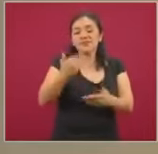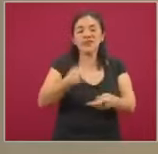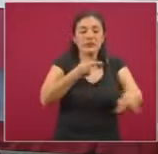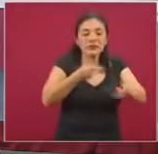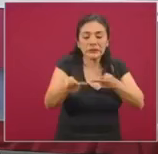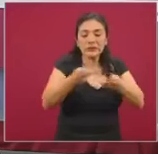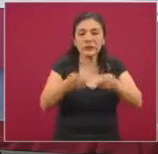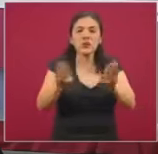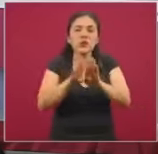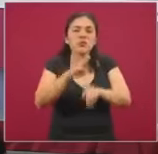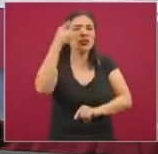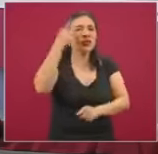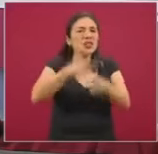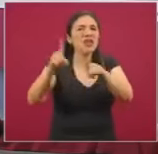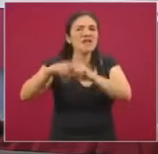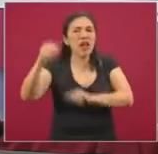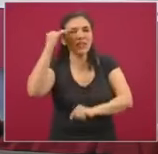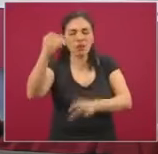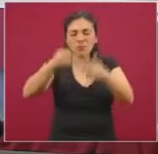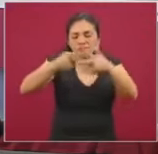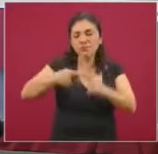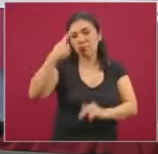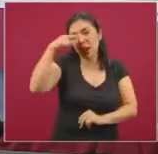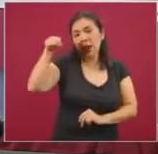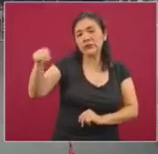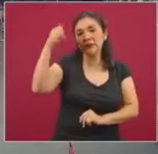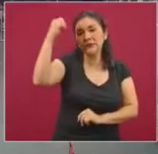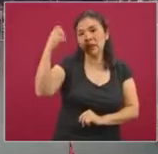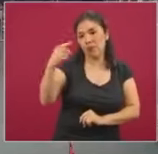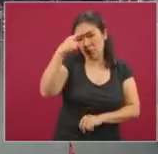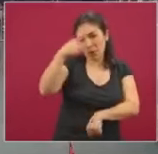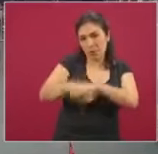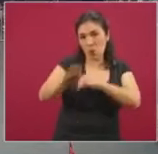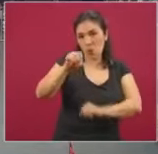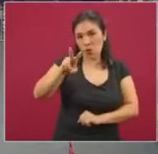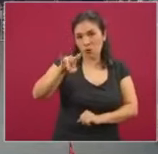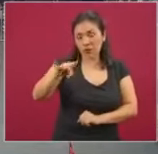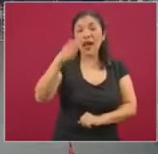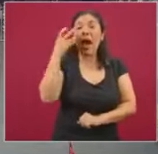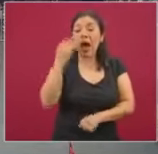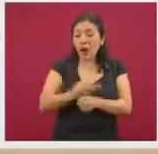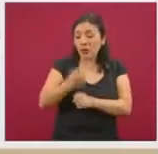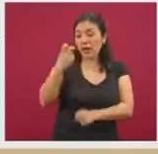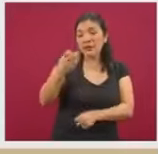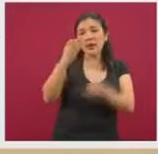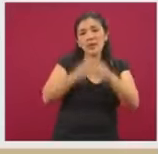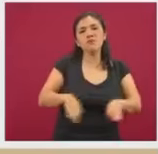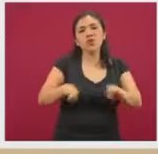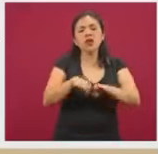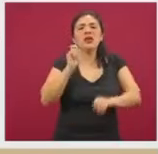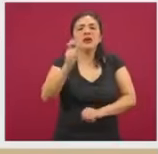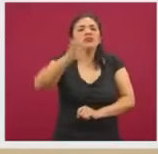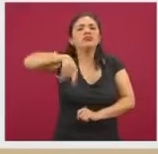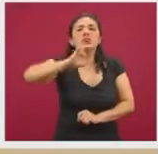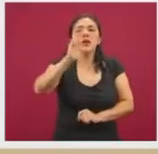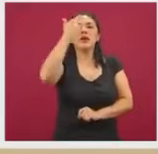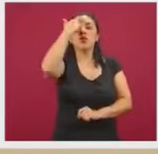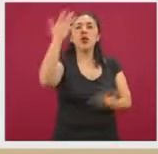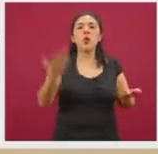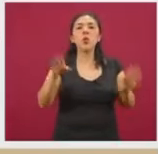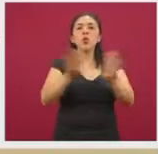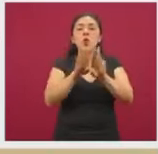diferentes pasos mide el semáforo de riesgo COVID. Aquí lo importante es recordarle a la población que en función